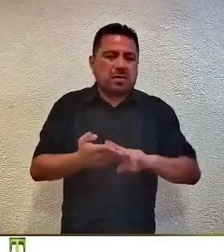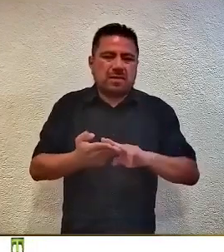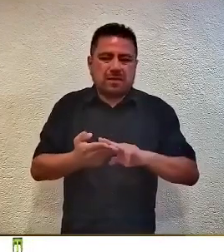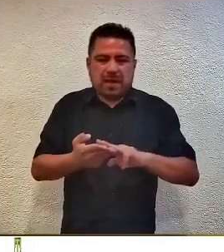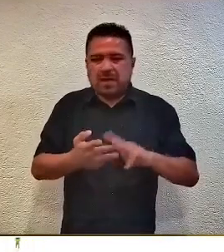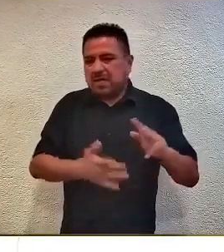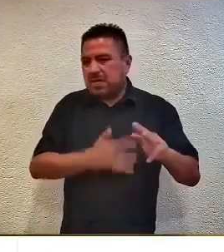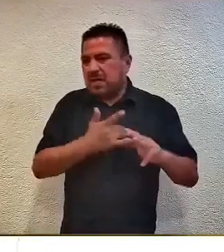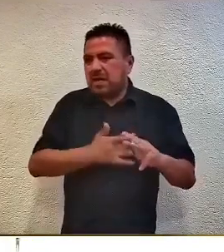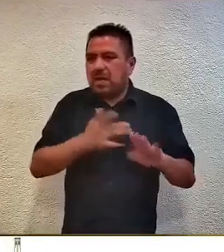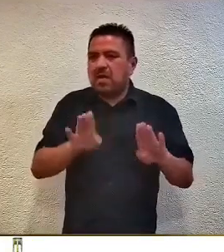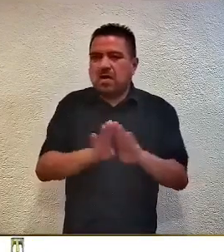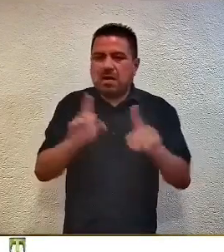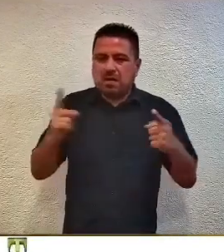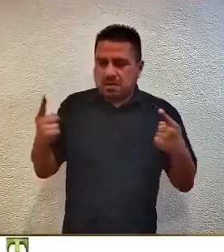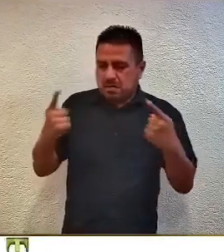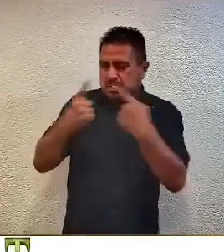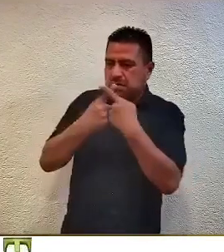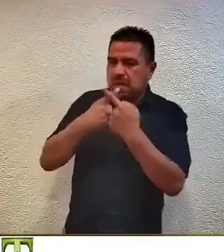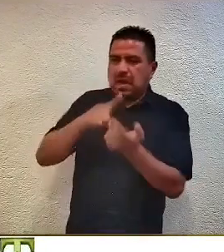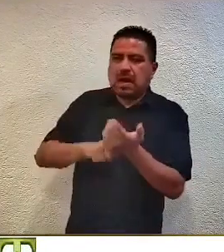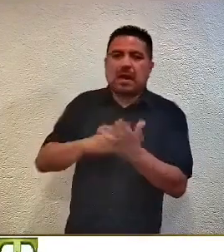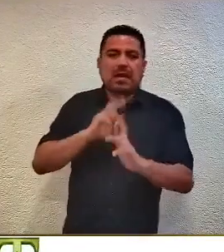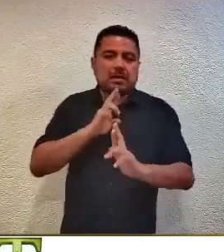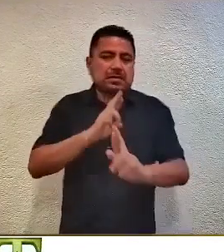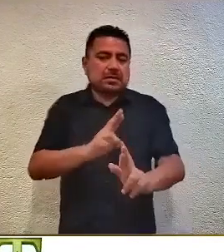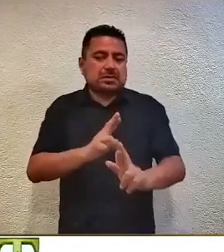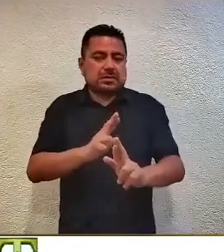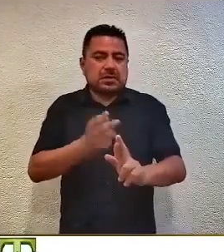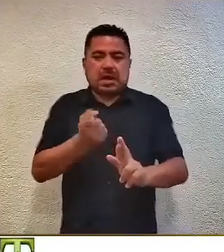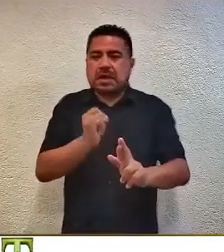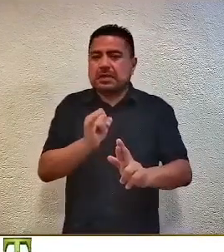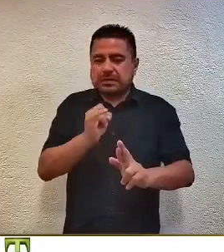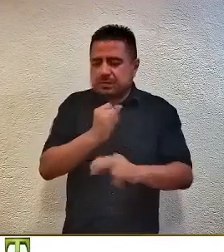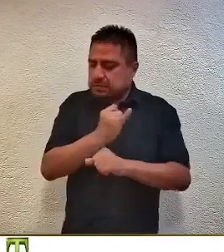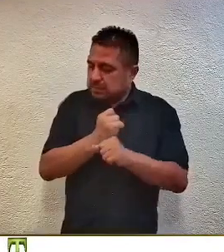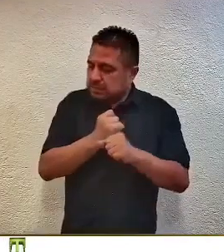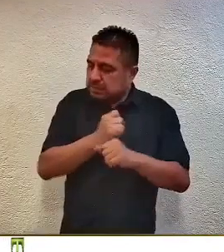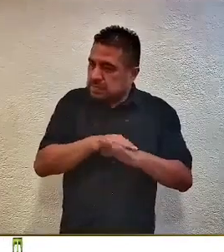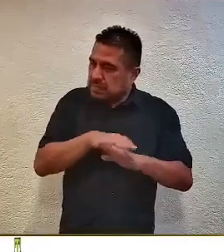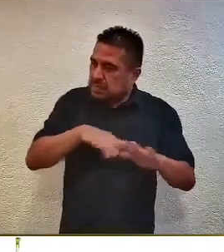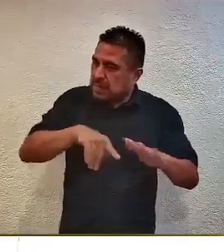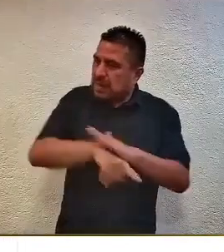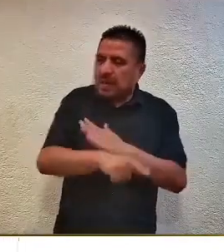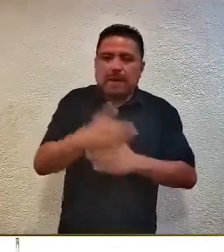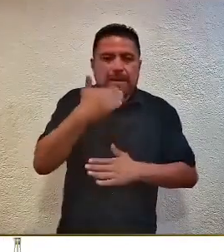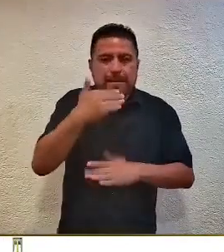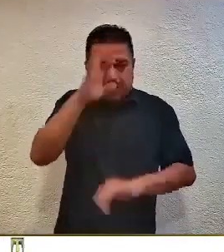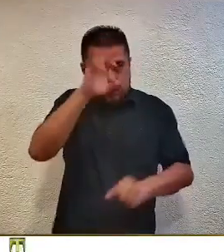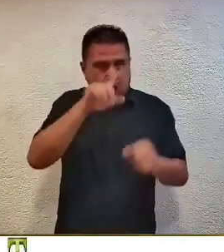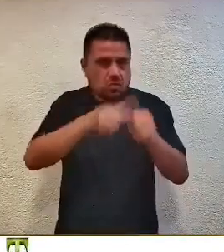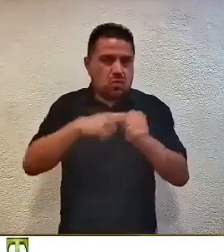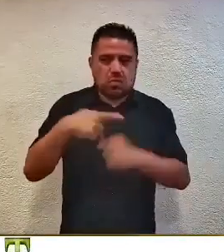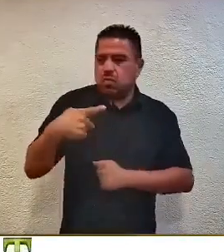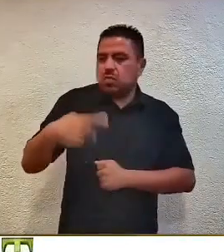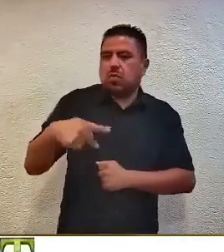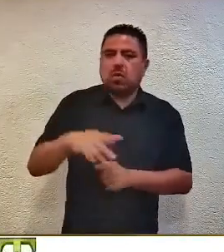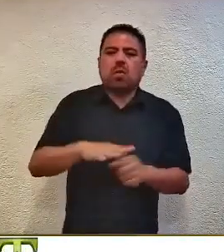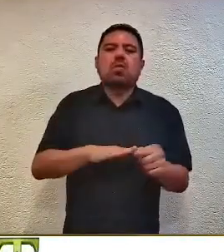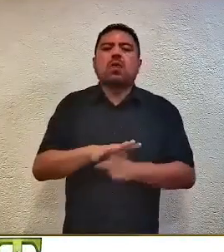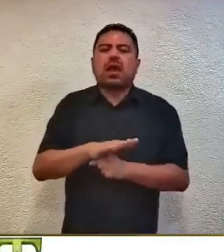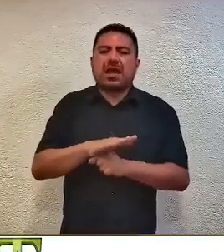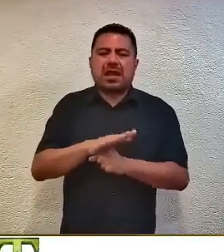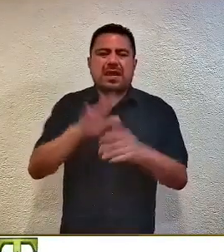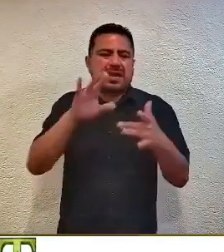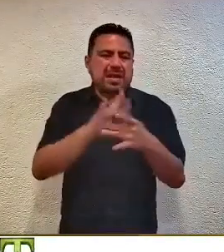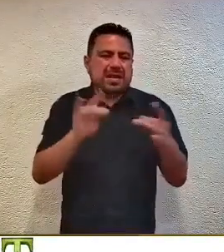fije el tipo de controversia y resolver y la analice con perspectiva intercultural en los términos